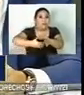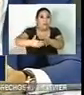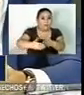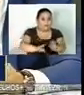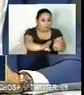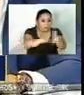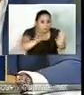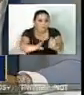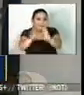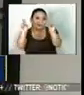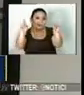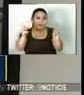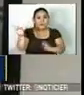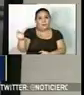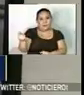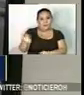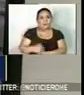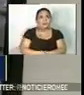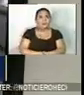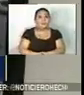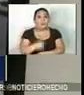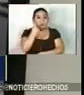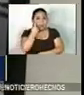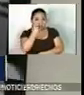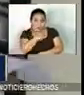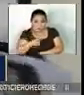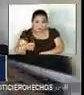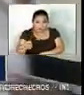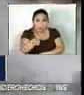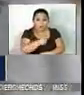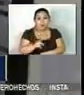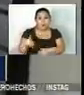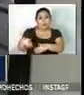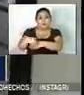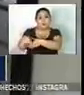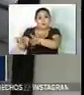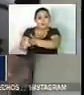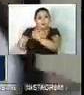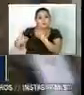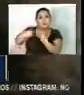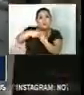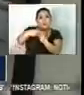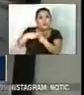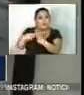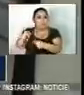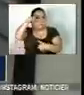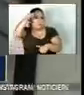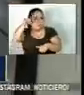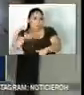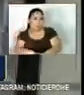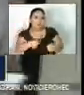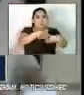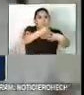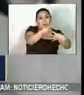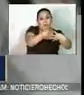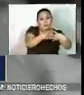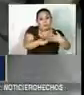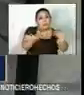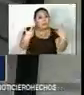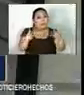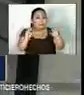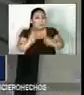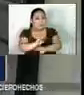lo que es la economía. Al parecer, no todos los diputados de ARENA están de acuerdo en derrogar la ley, porque se aclaró,